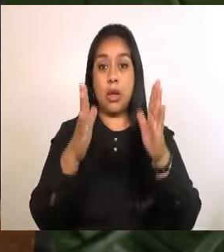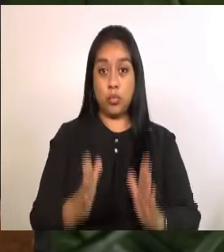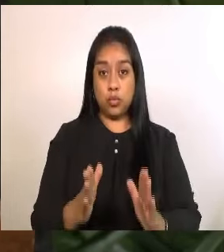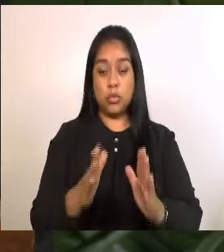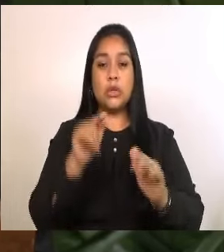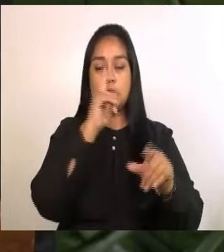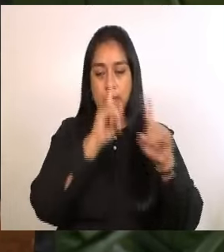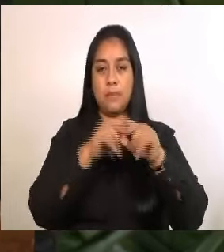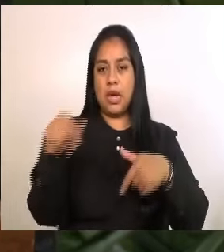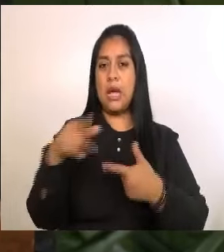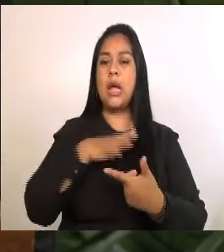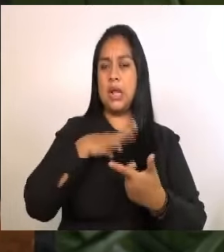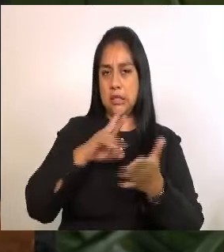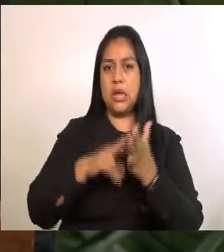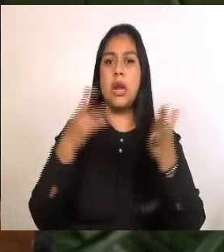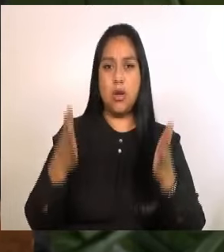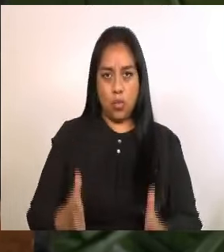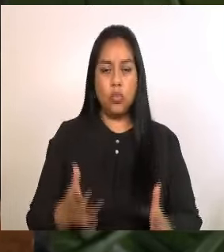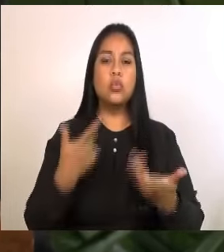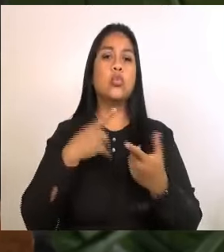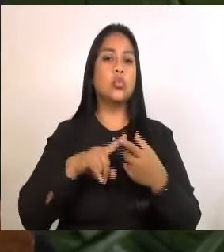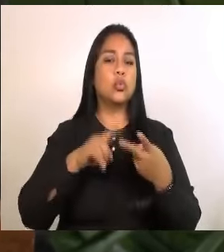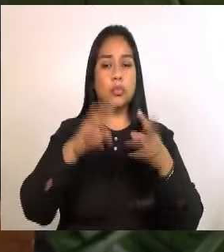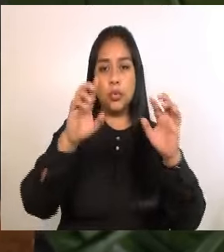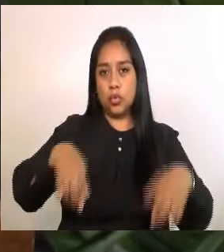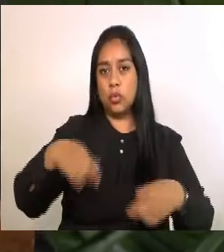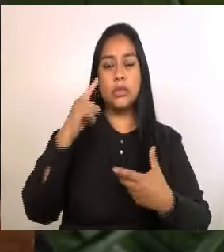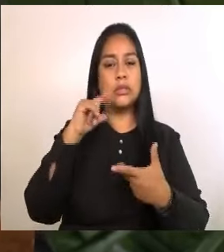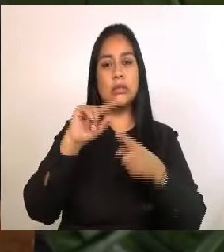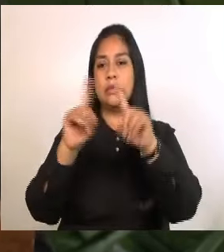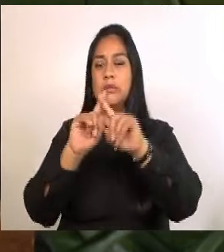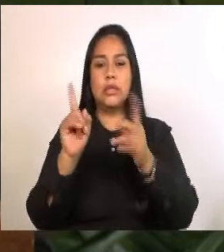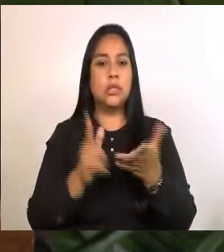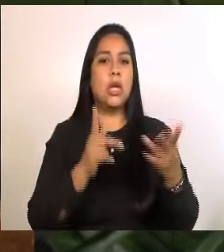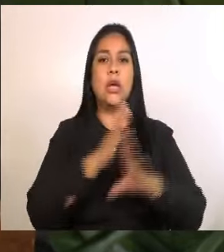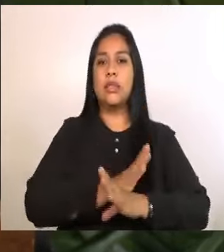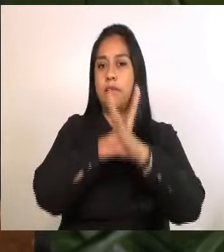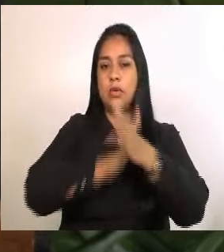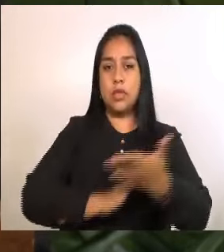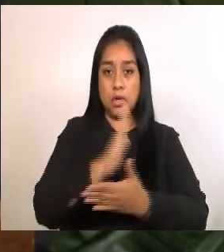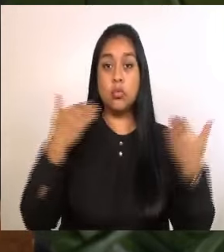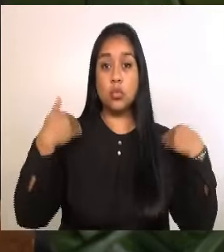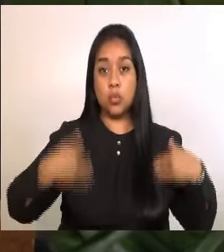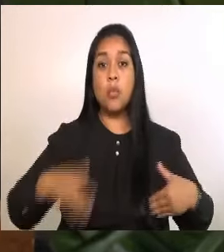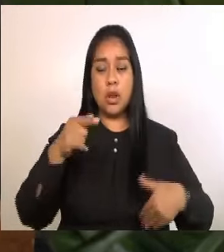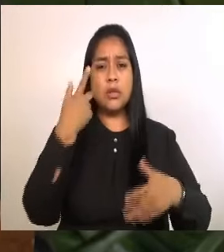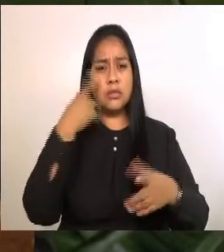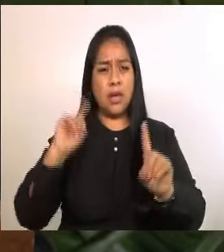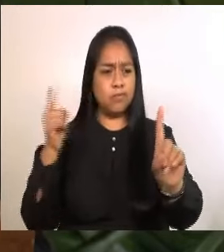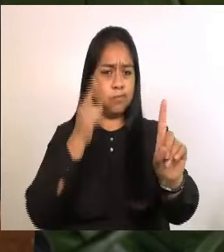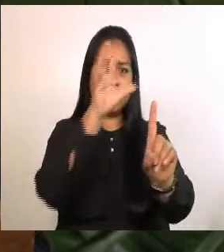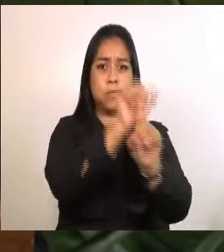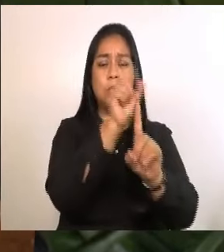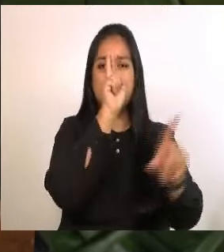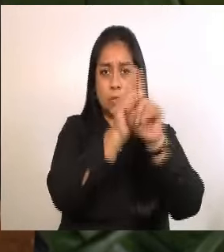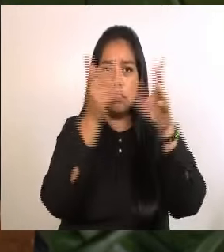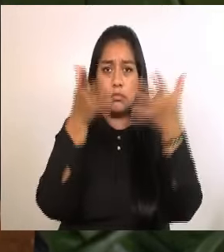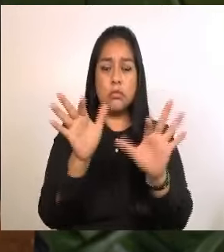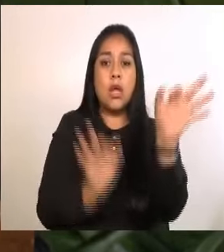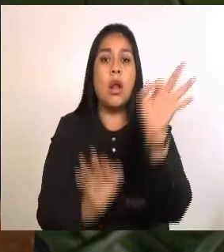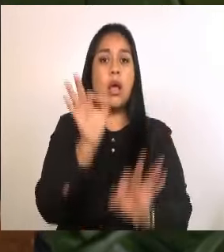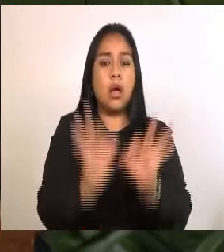entre ellos religiosos, laicos y defensores de derechos humanos que han sido perseguidos y